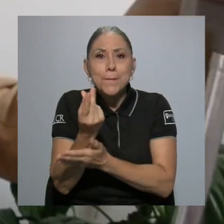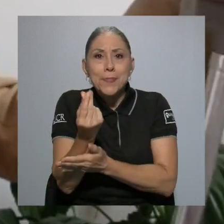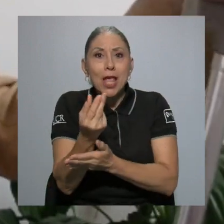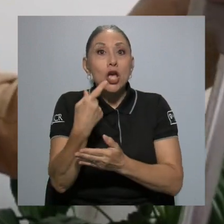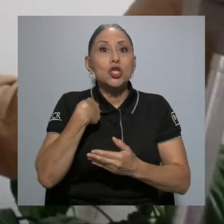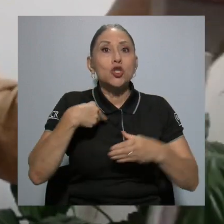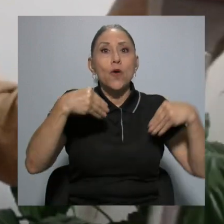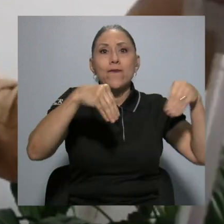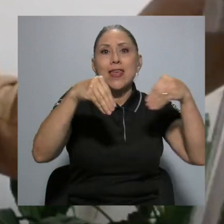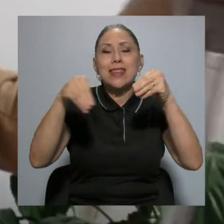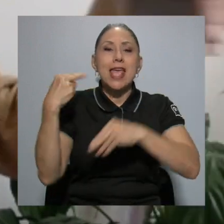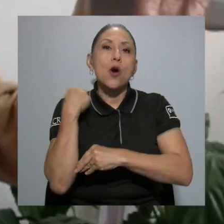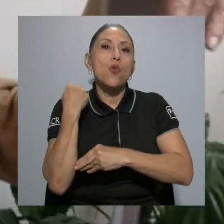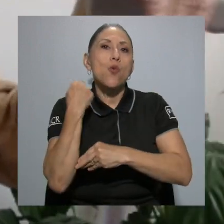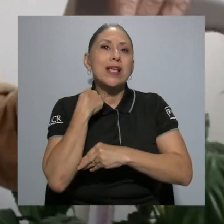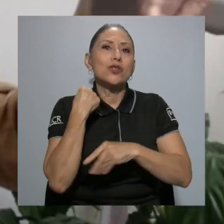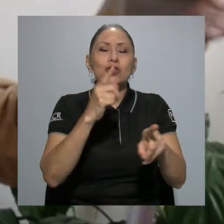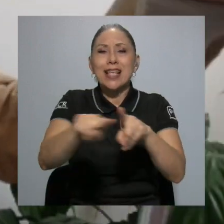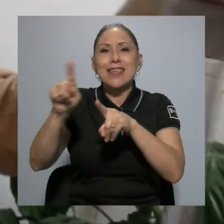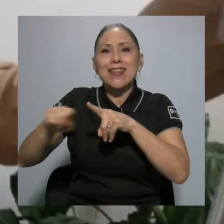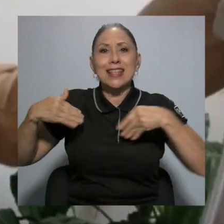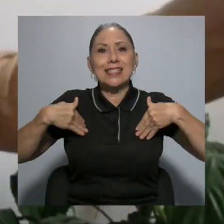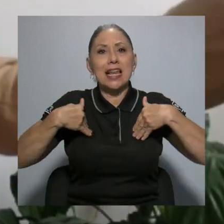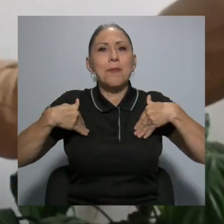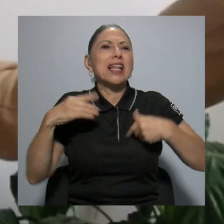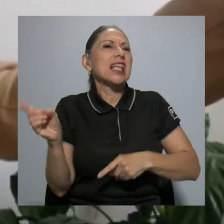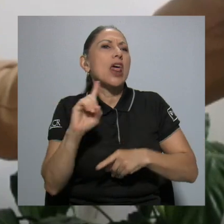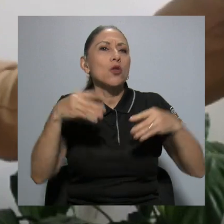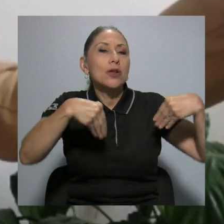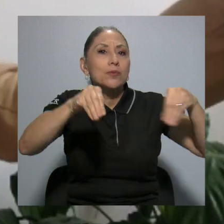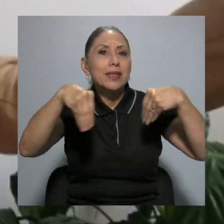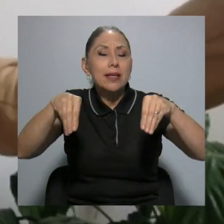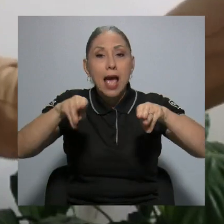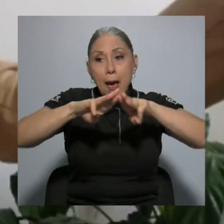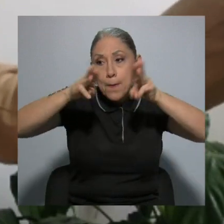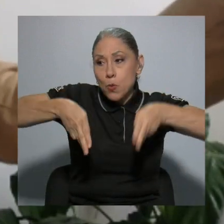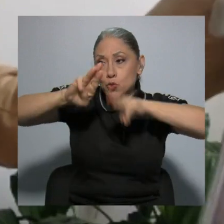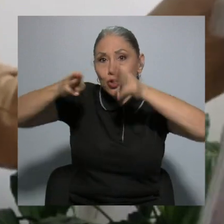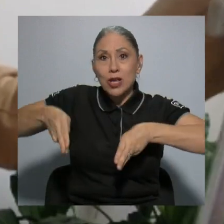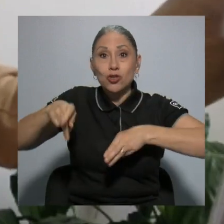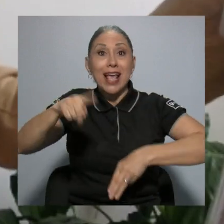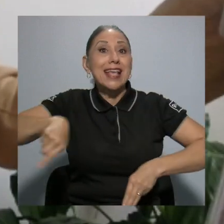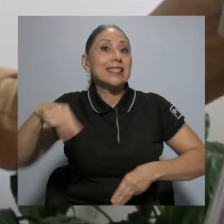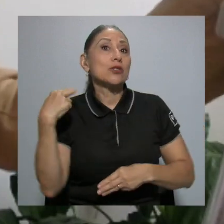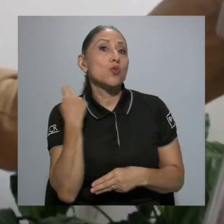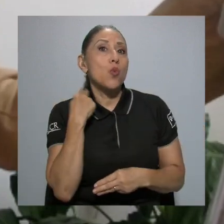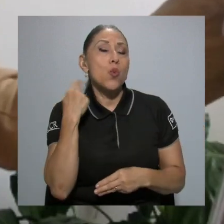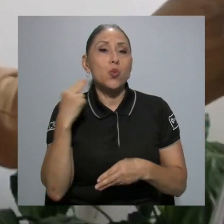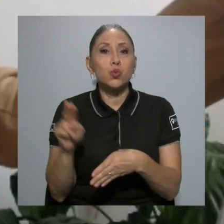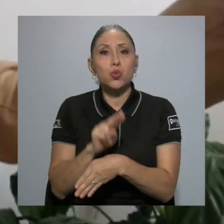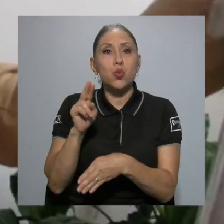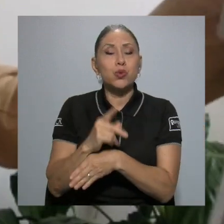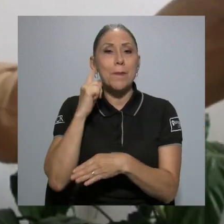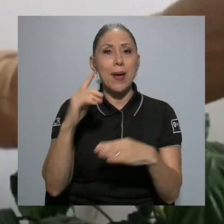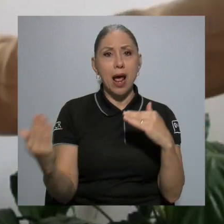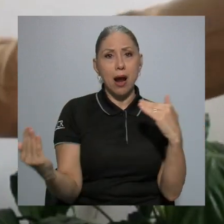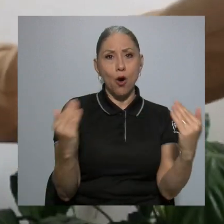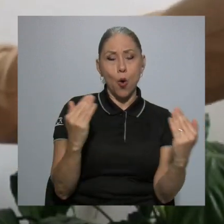de todo tipo de animales a museos, a las colecciones de museos. Estas osamentas se usan para